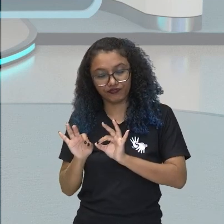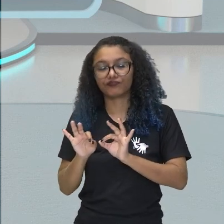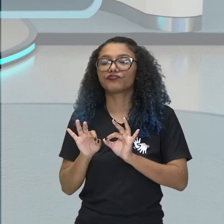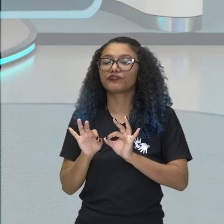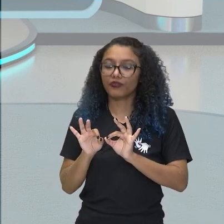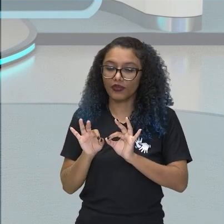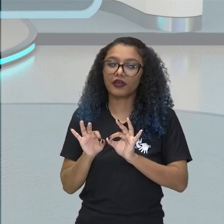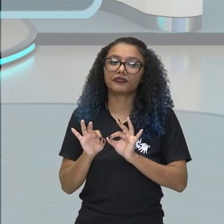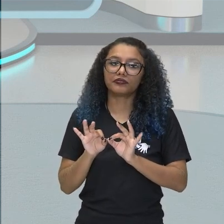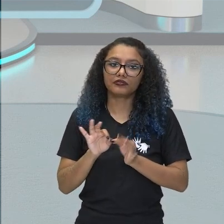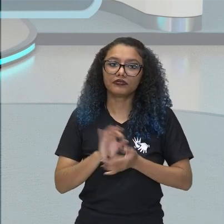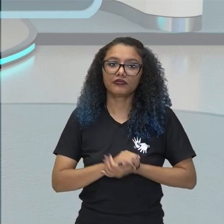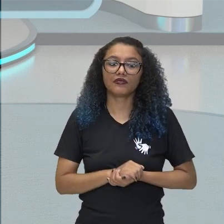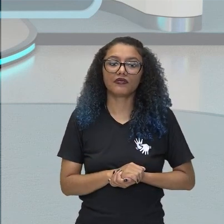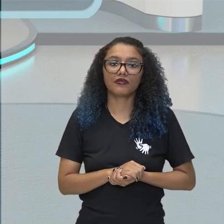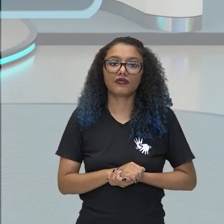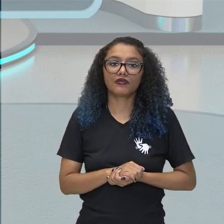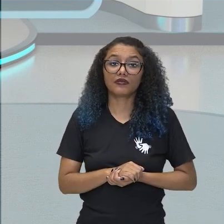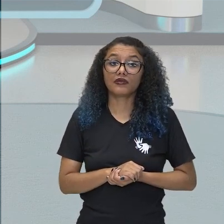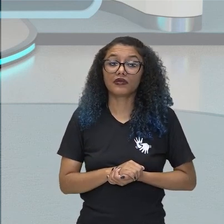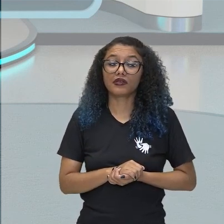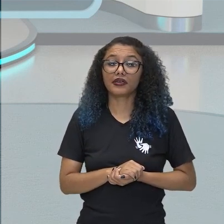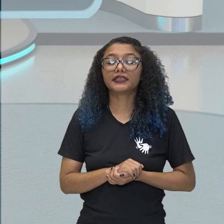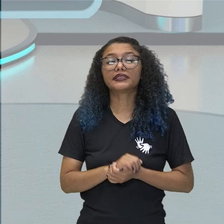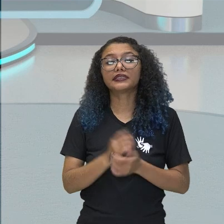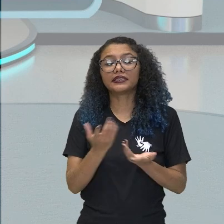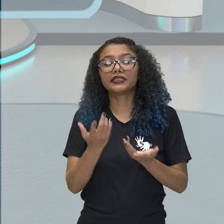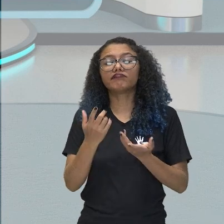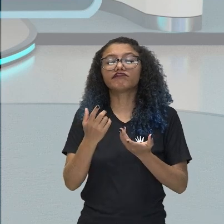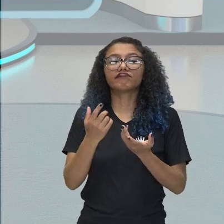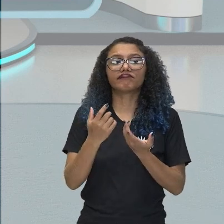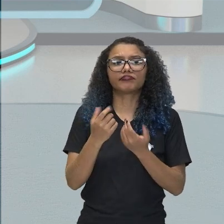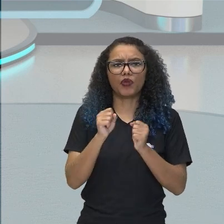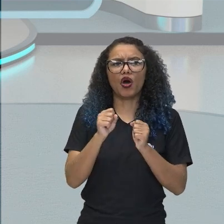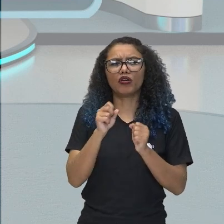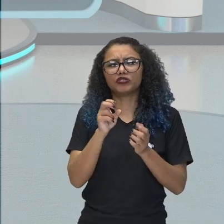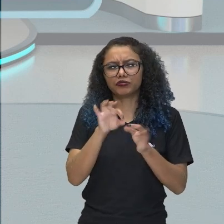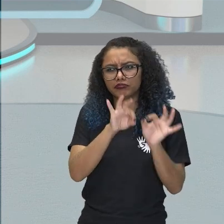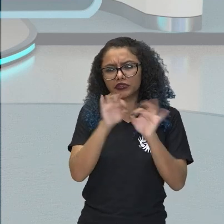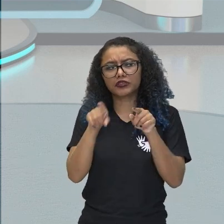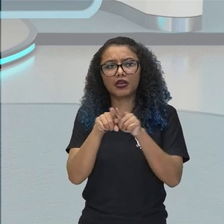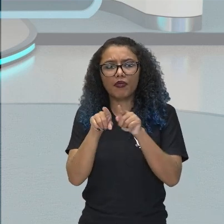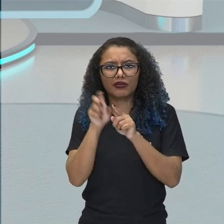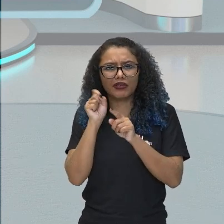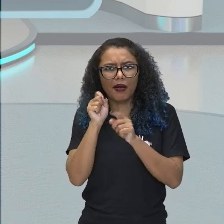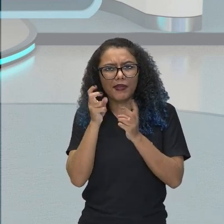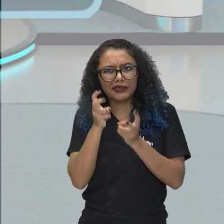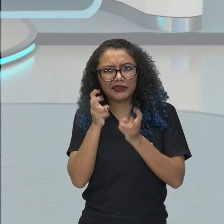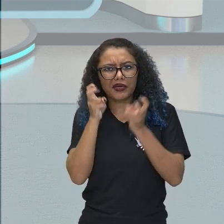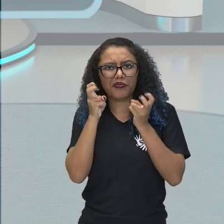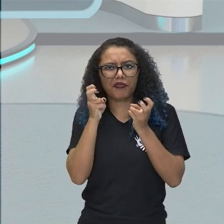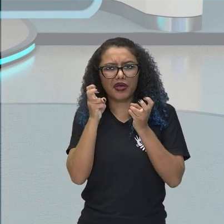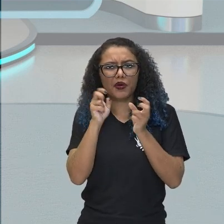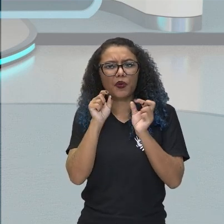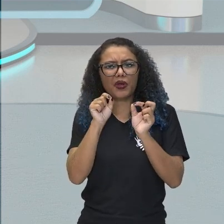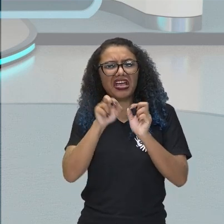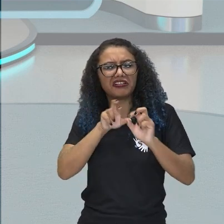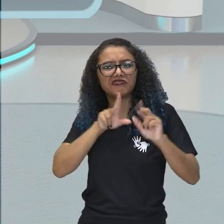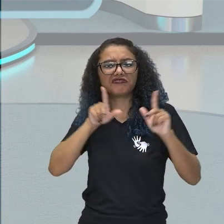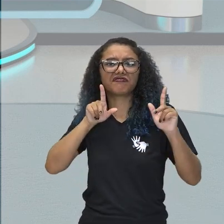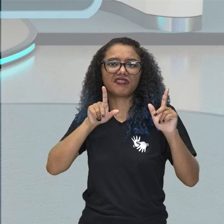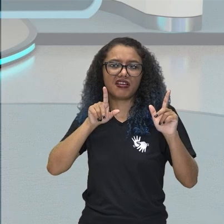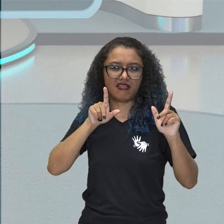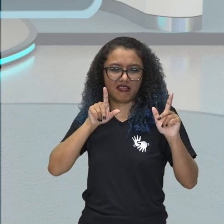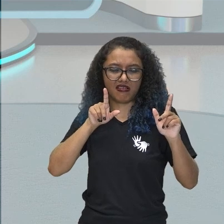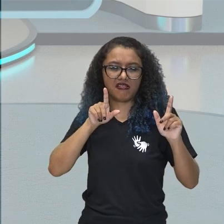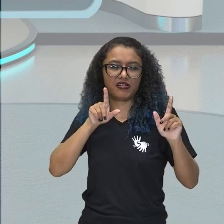vídeo e tentem perceber nesse vídeo o que há de diferente. O que vocês